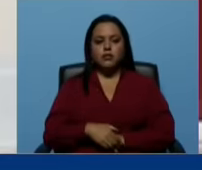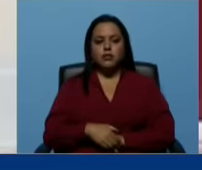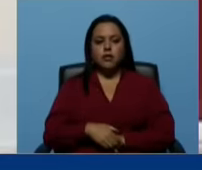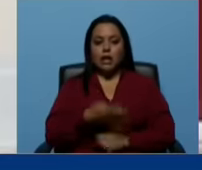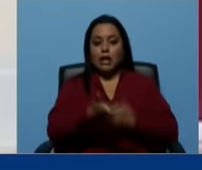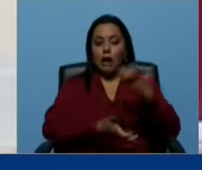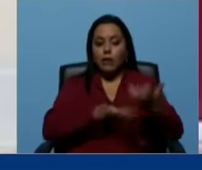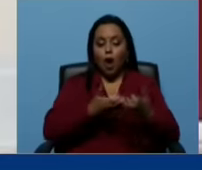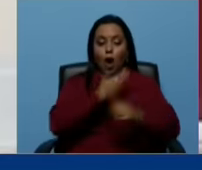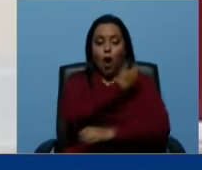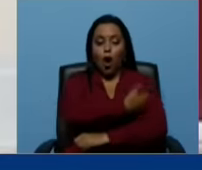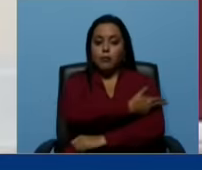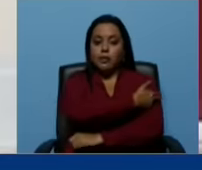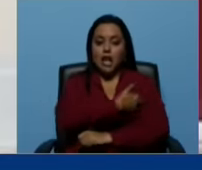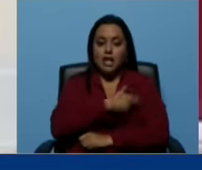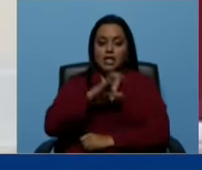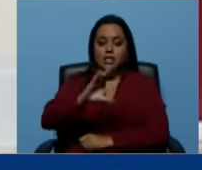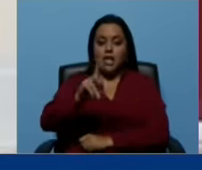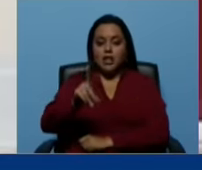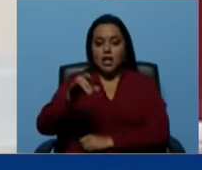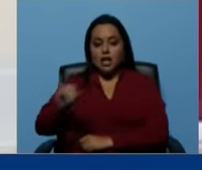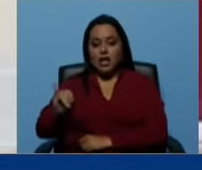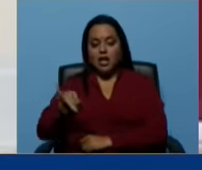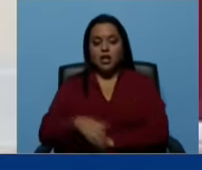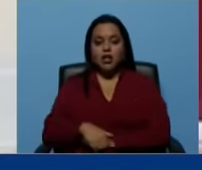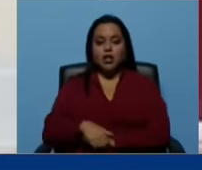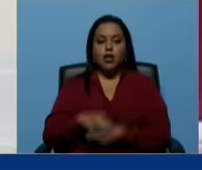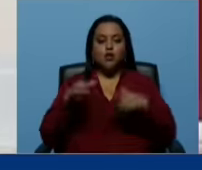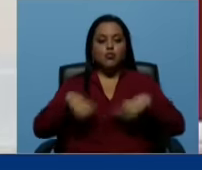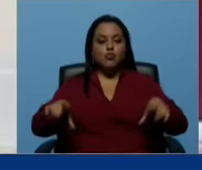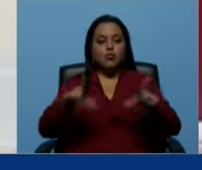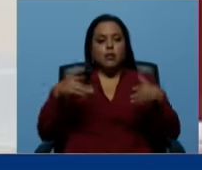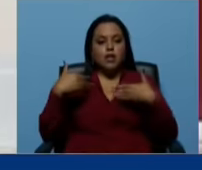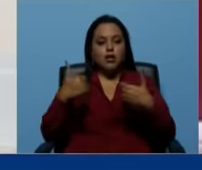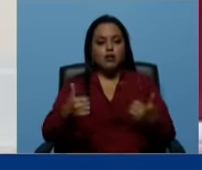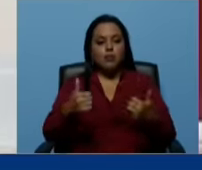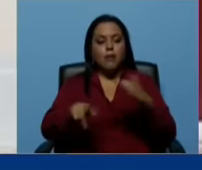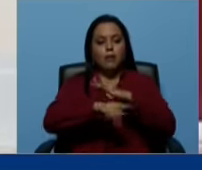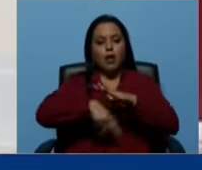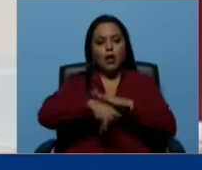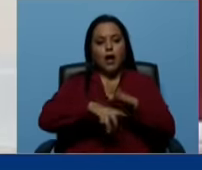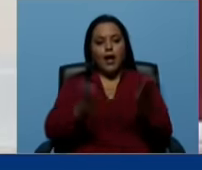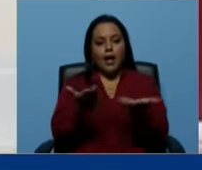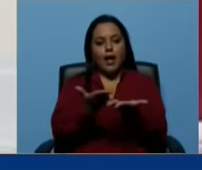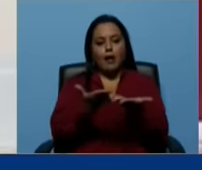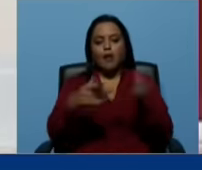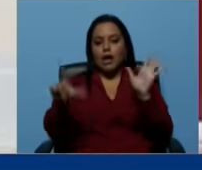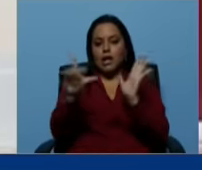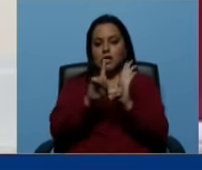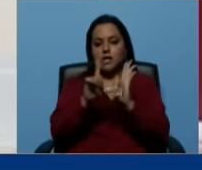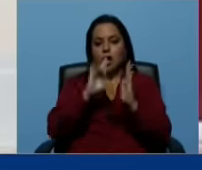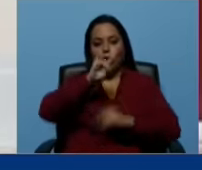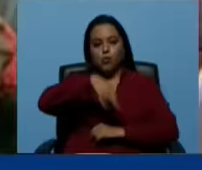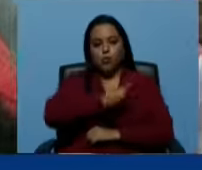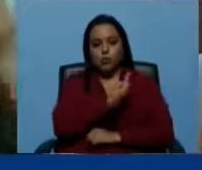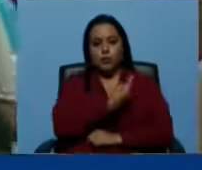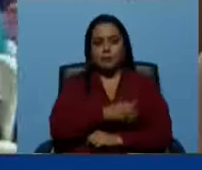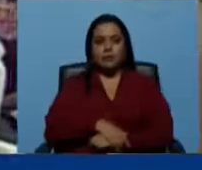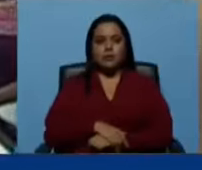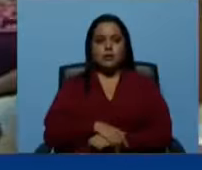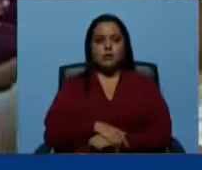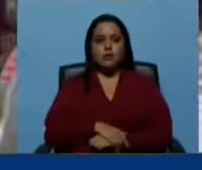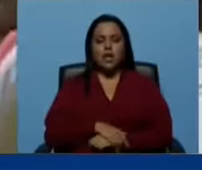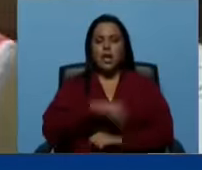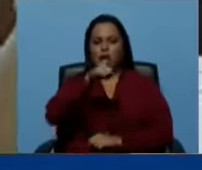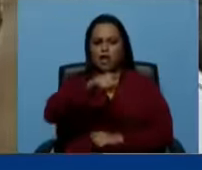Quemaron hospitales, CDI, ambulatorios, Simoncitos, escuelas, liceos, universidades. ¿Eso se